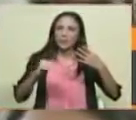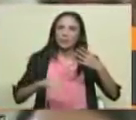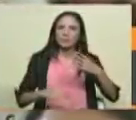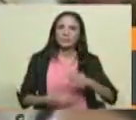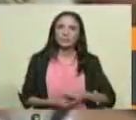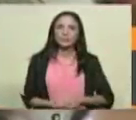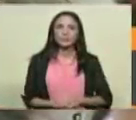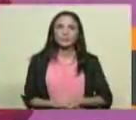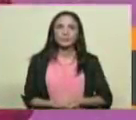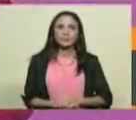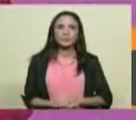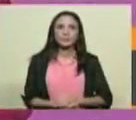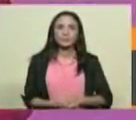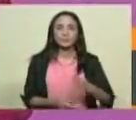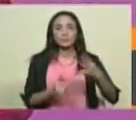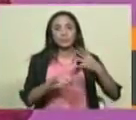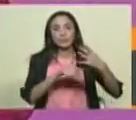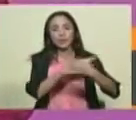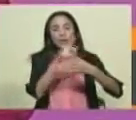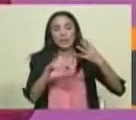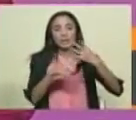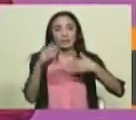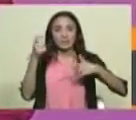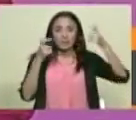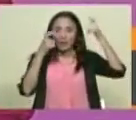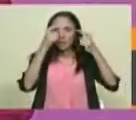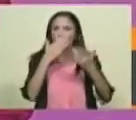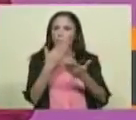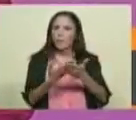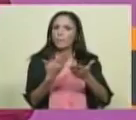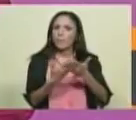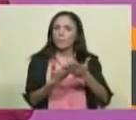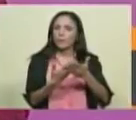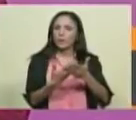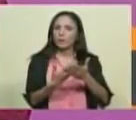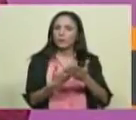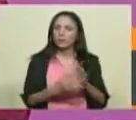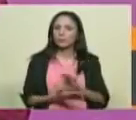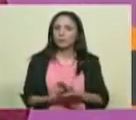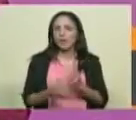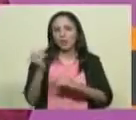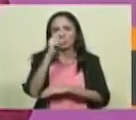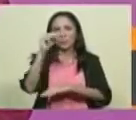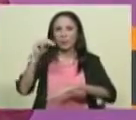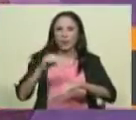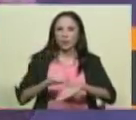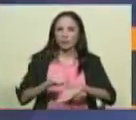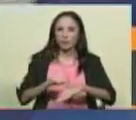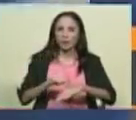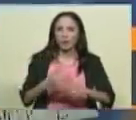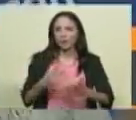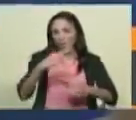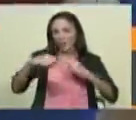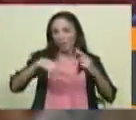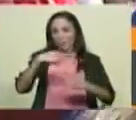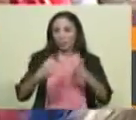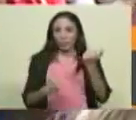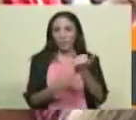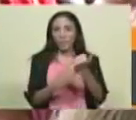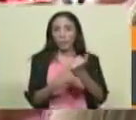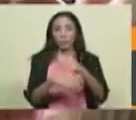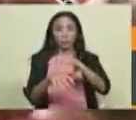Fue el comandante Chávez el que propuso ante la Asamblea Nacional Revolucionaria con